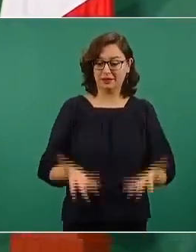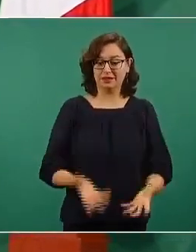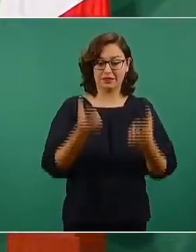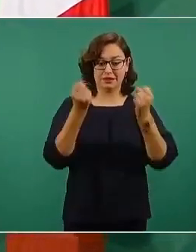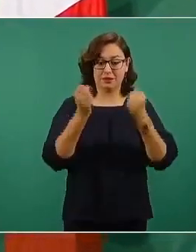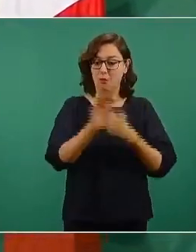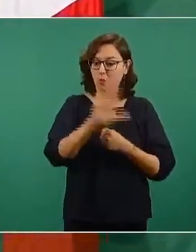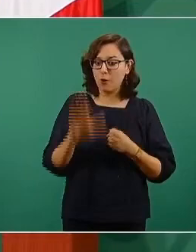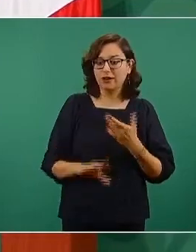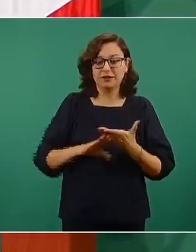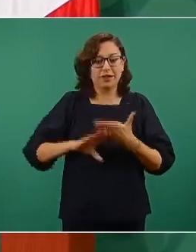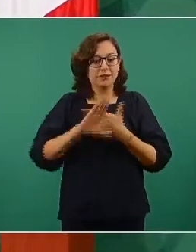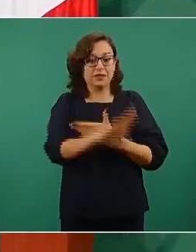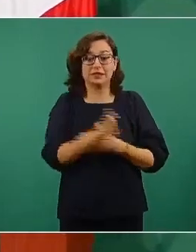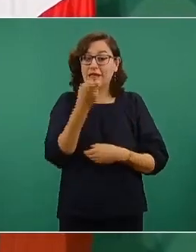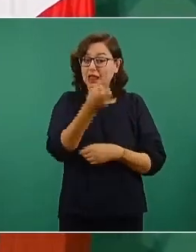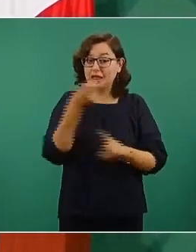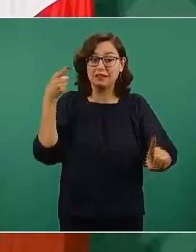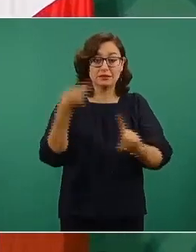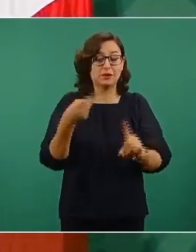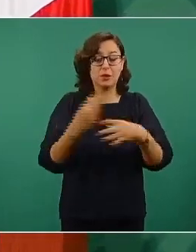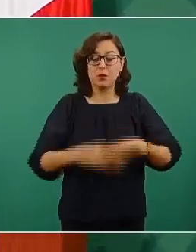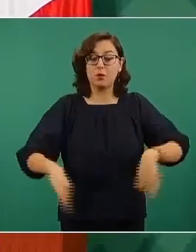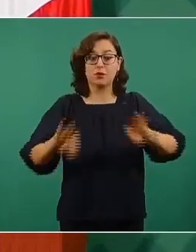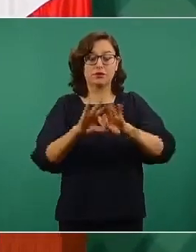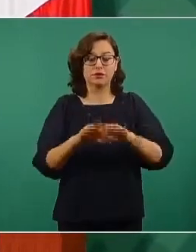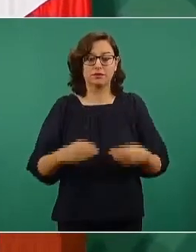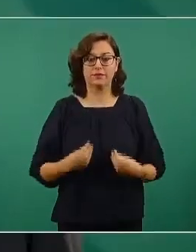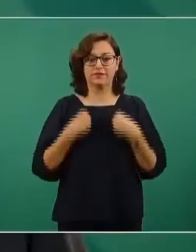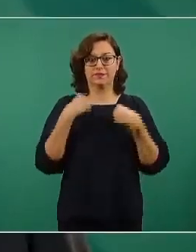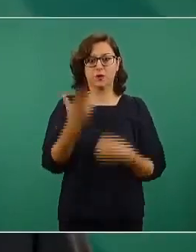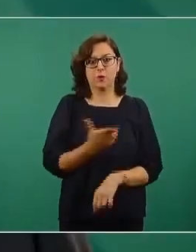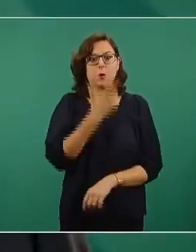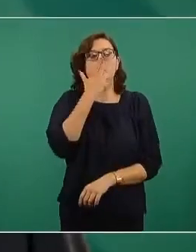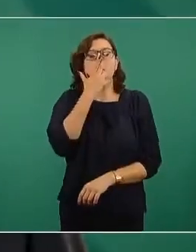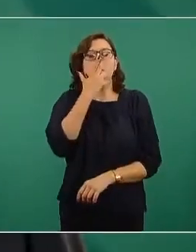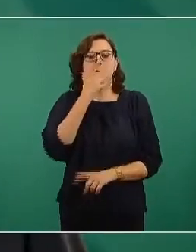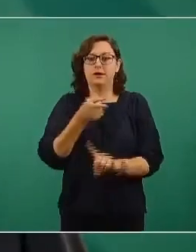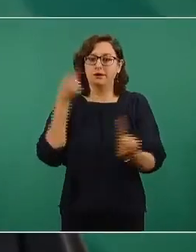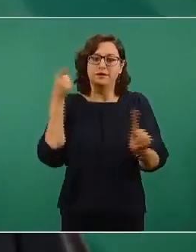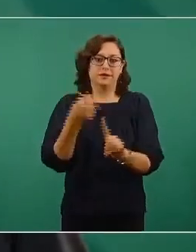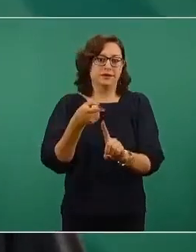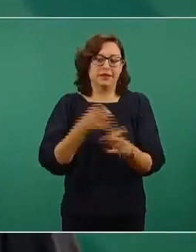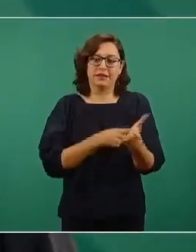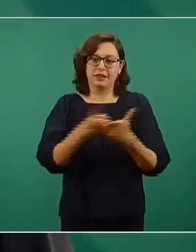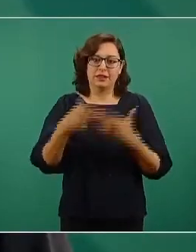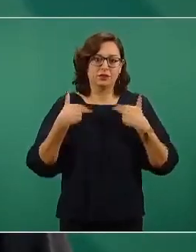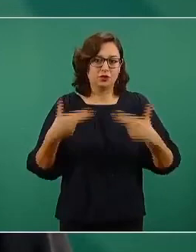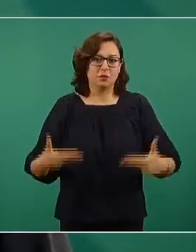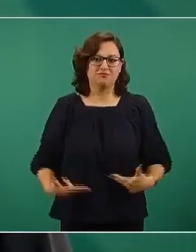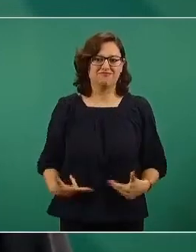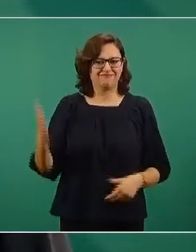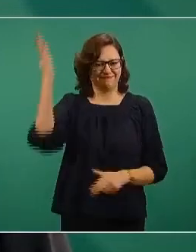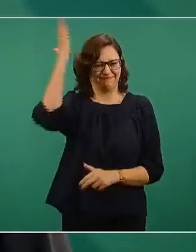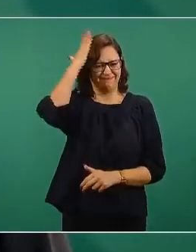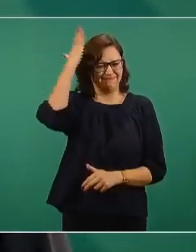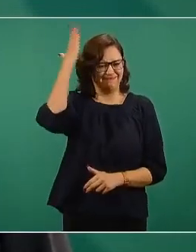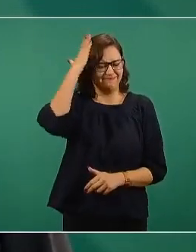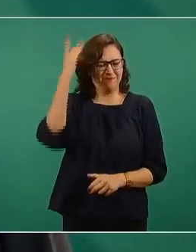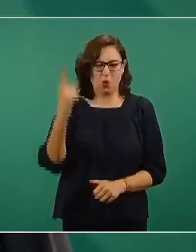Lo más importante de todo es la vida, es el principal de los derechos humanos.